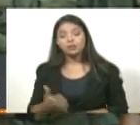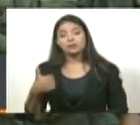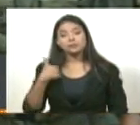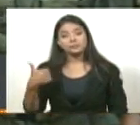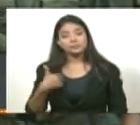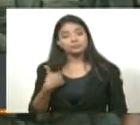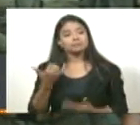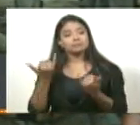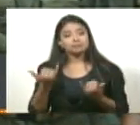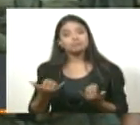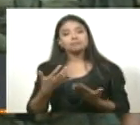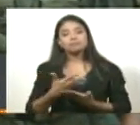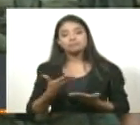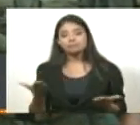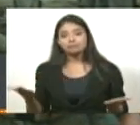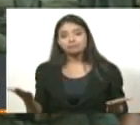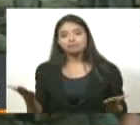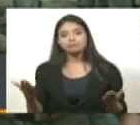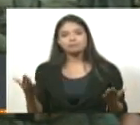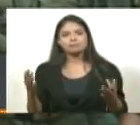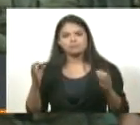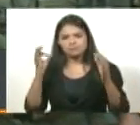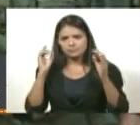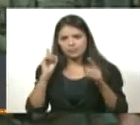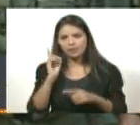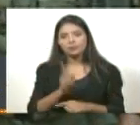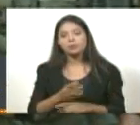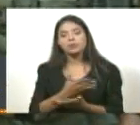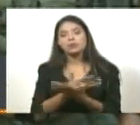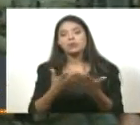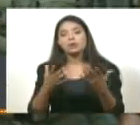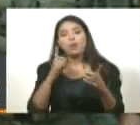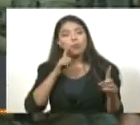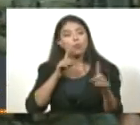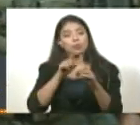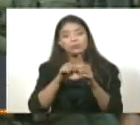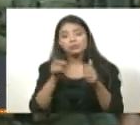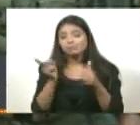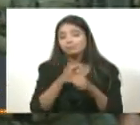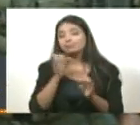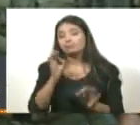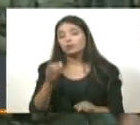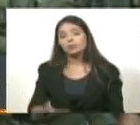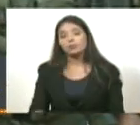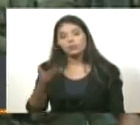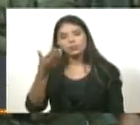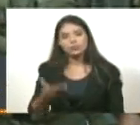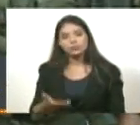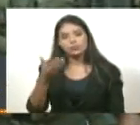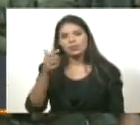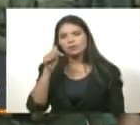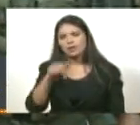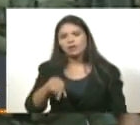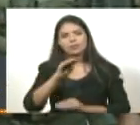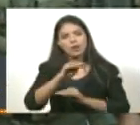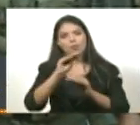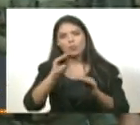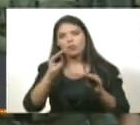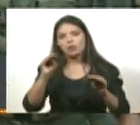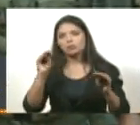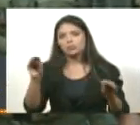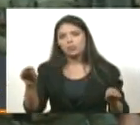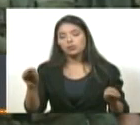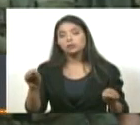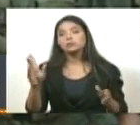Aprovechamos para decirle, concentrémonos en el propósito fundamental de esta convocatoria